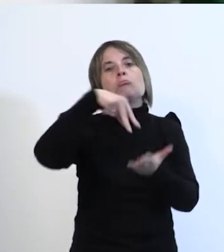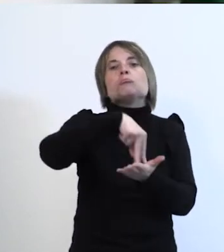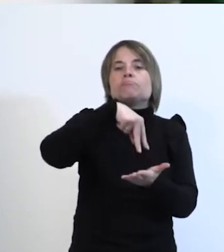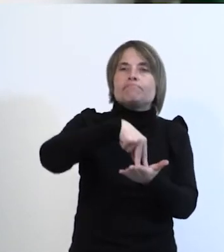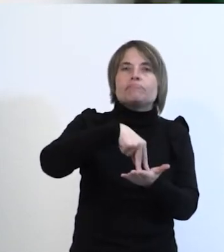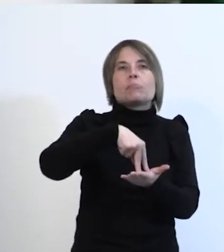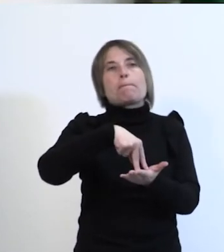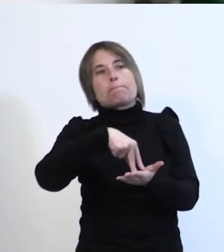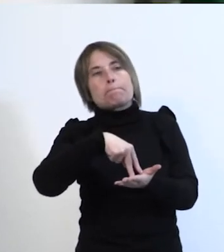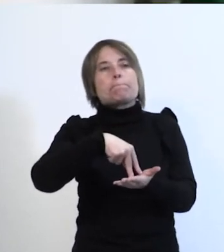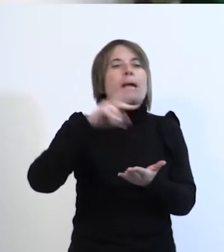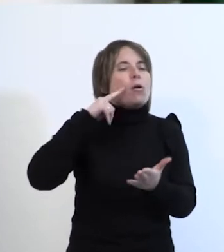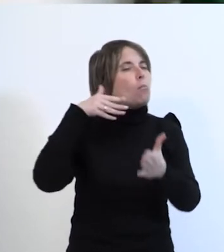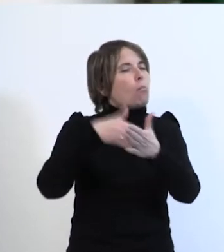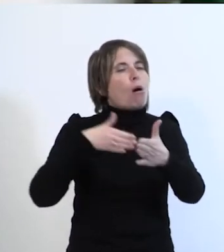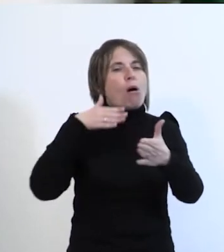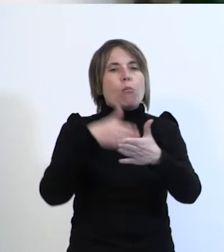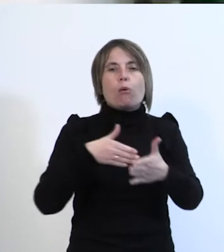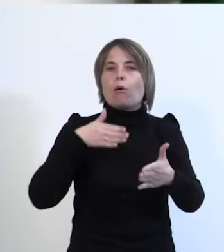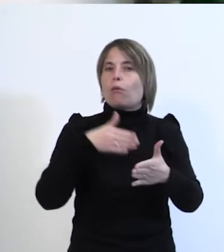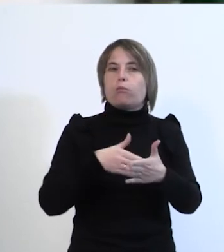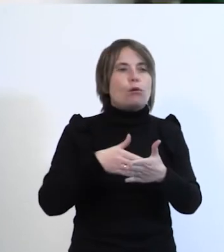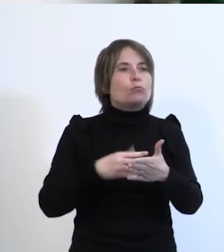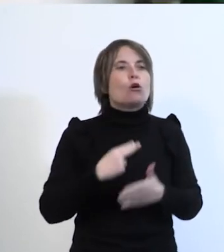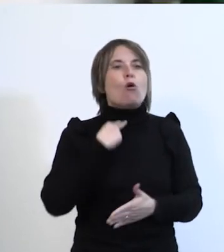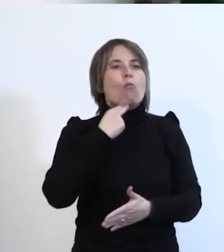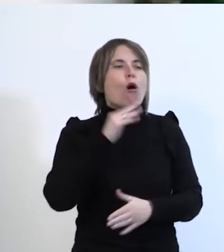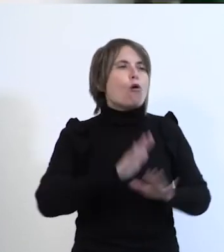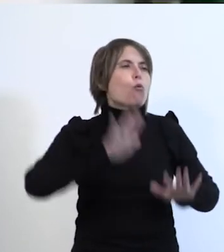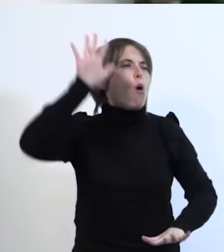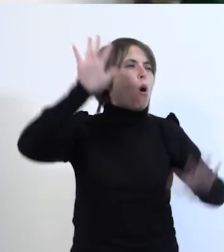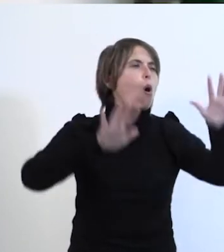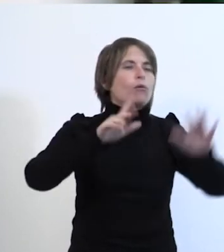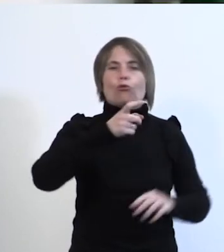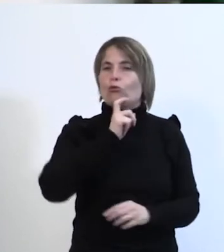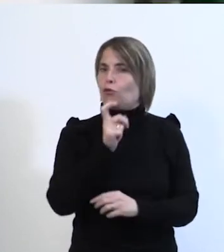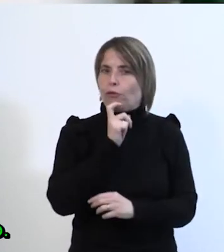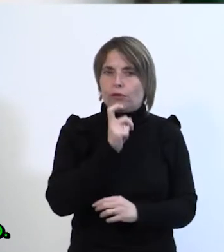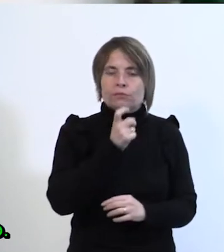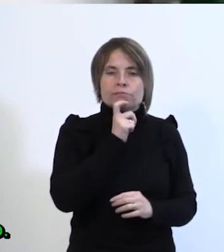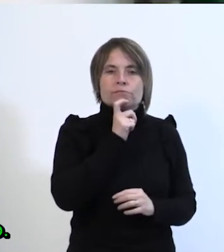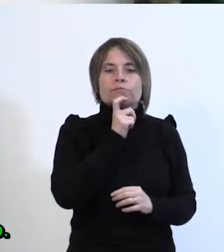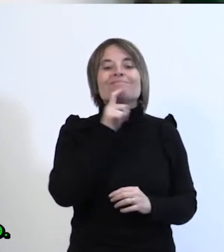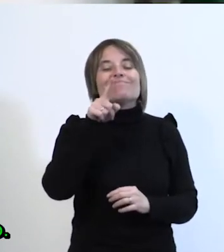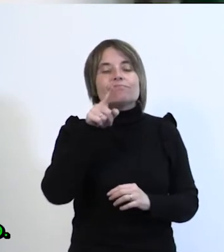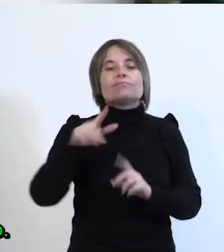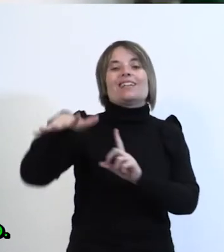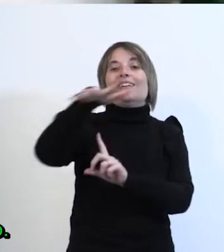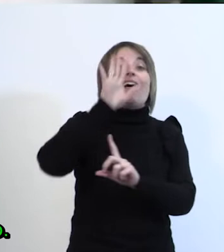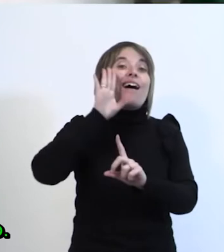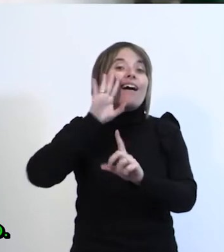presencia, pero con muchas dificultades de alzar su propia voz por